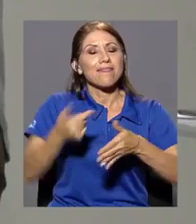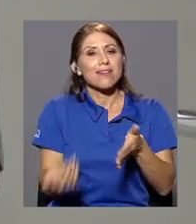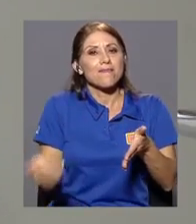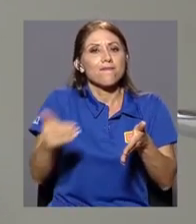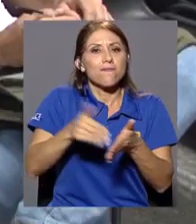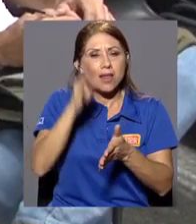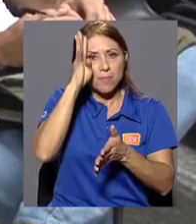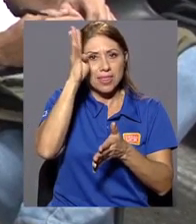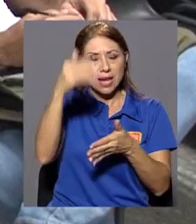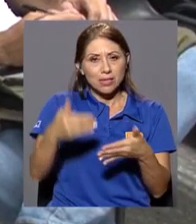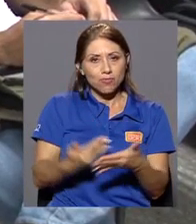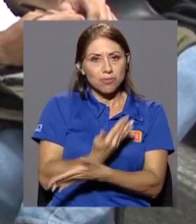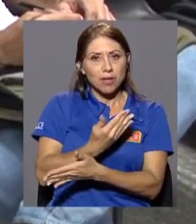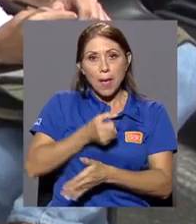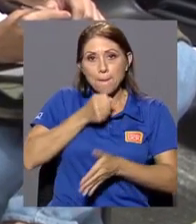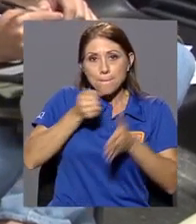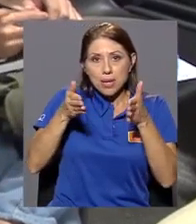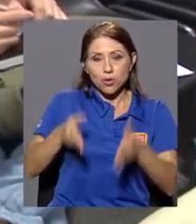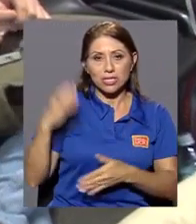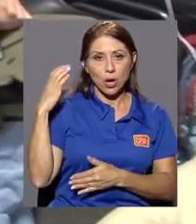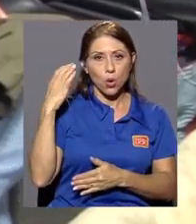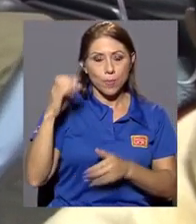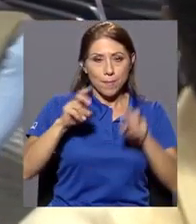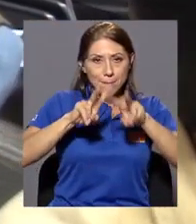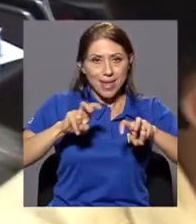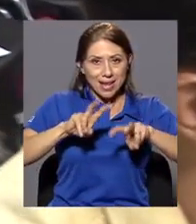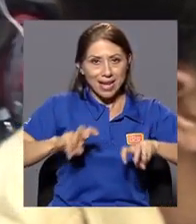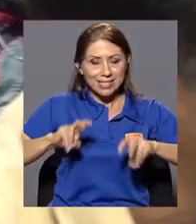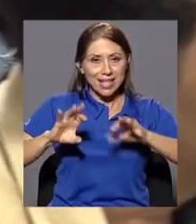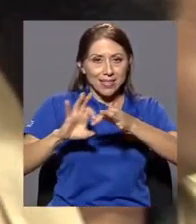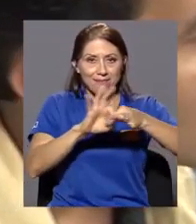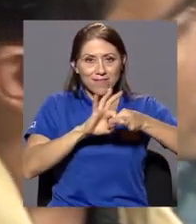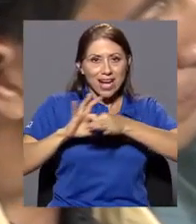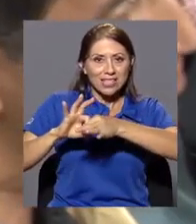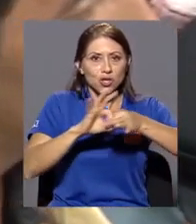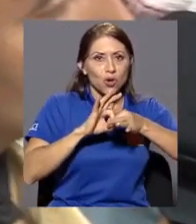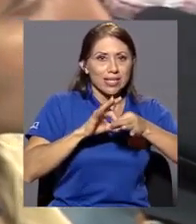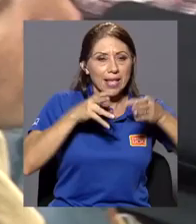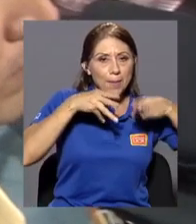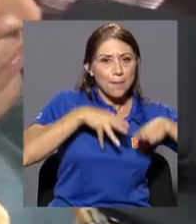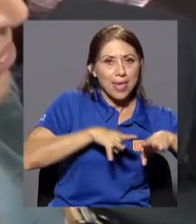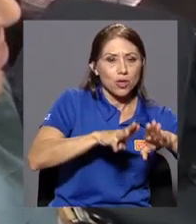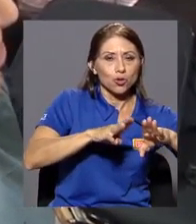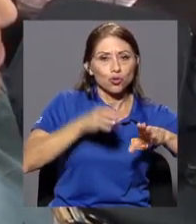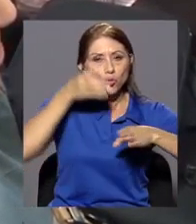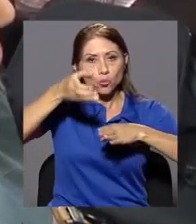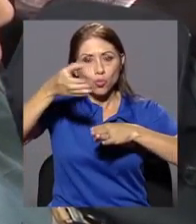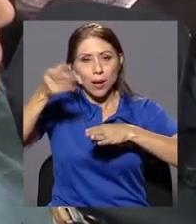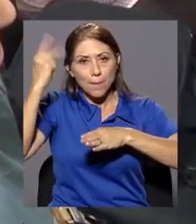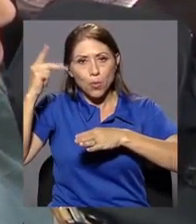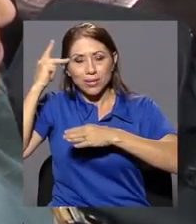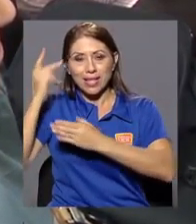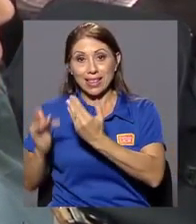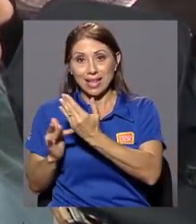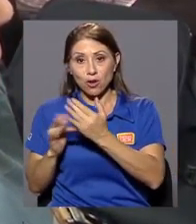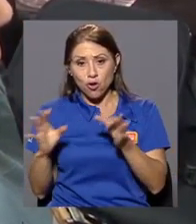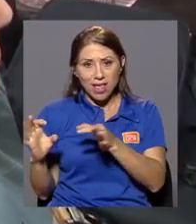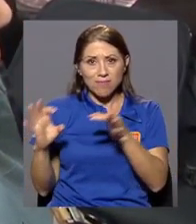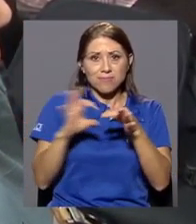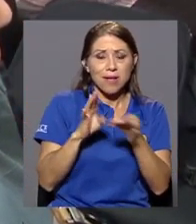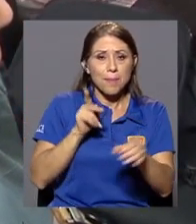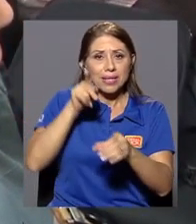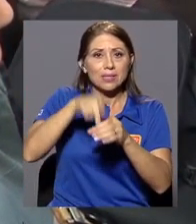reinventarse. El periodista colombiano y analista de las relaciones entre medios, cultura, política y tecnología participó del